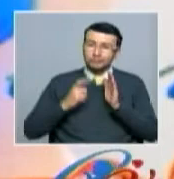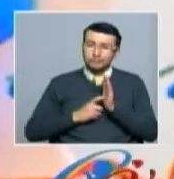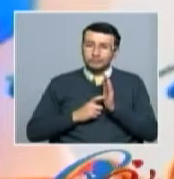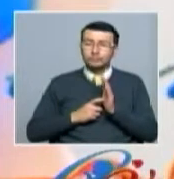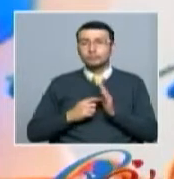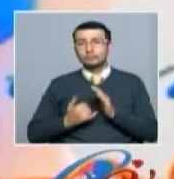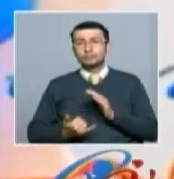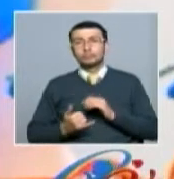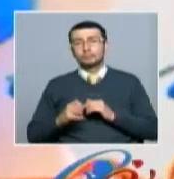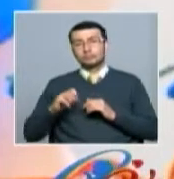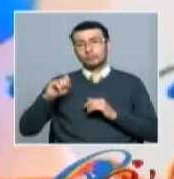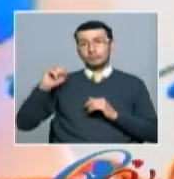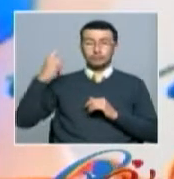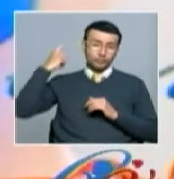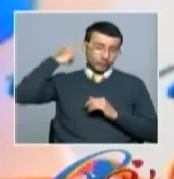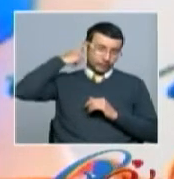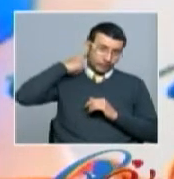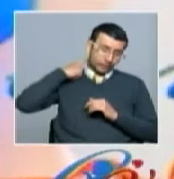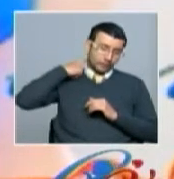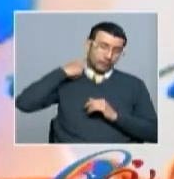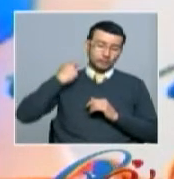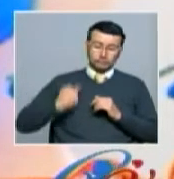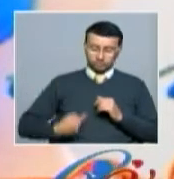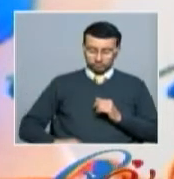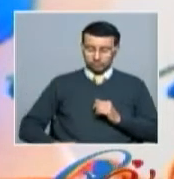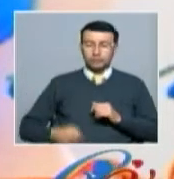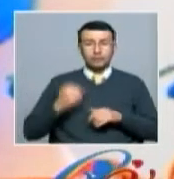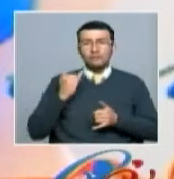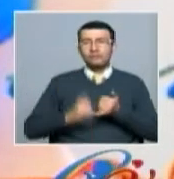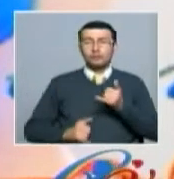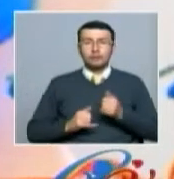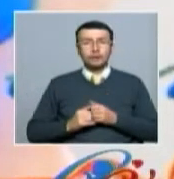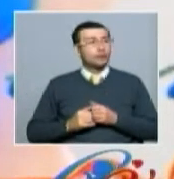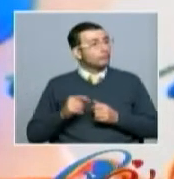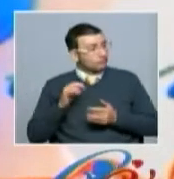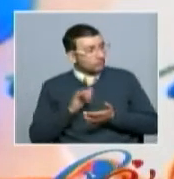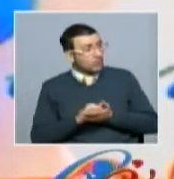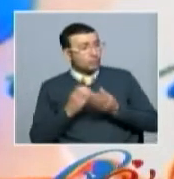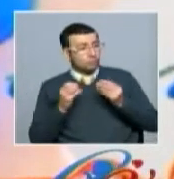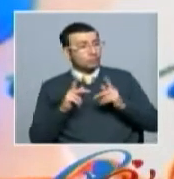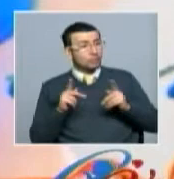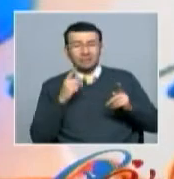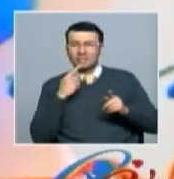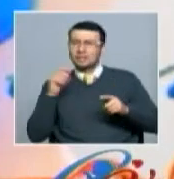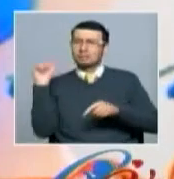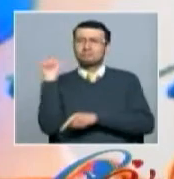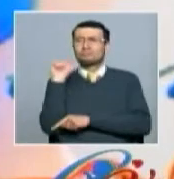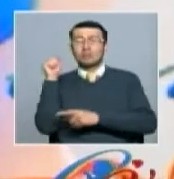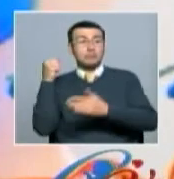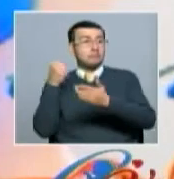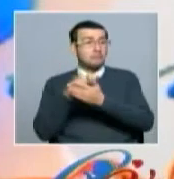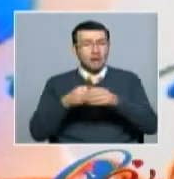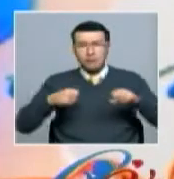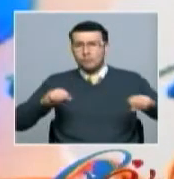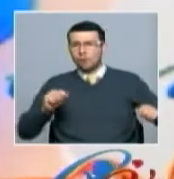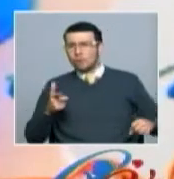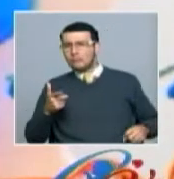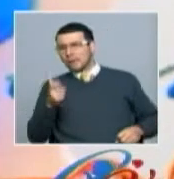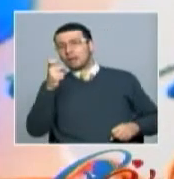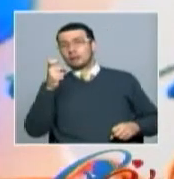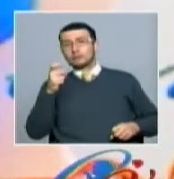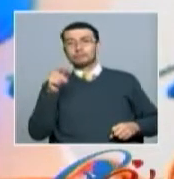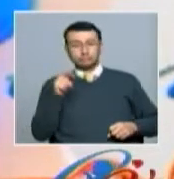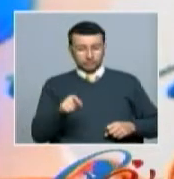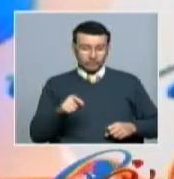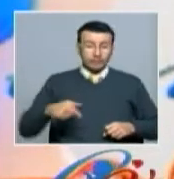de la primera vértebra lumbar. Uh-huh. Y por eso muchas personas dicen que tuvieron un accidente, una moto, un tiro, y les